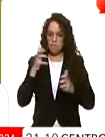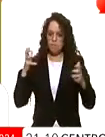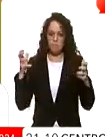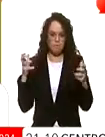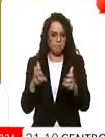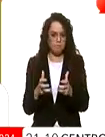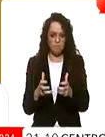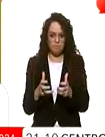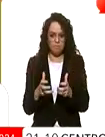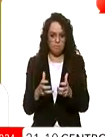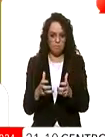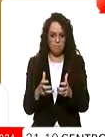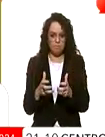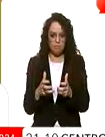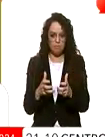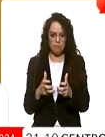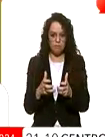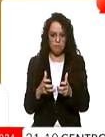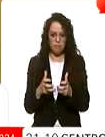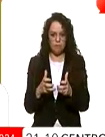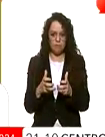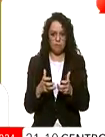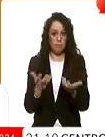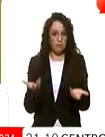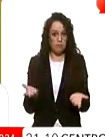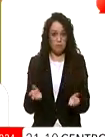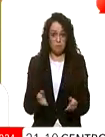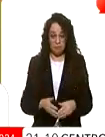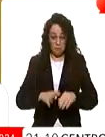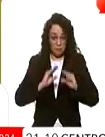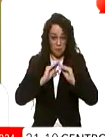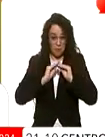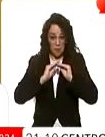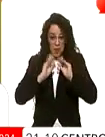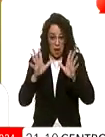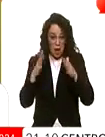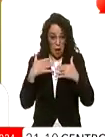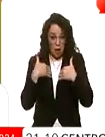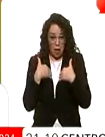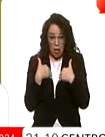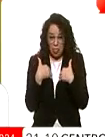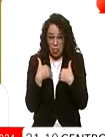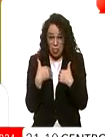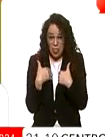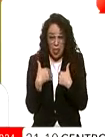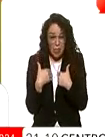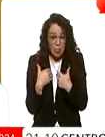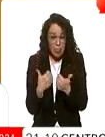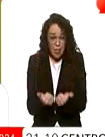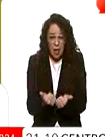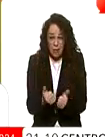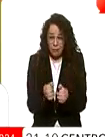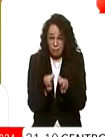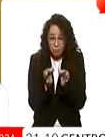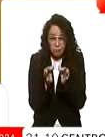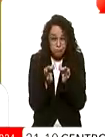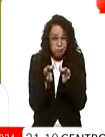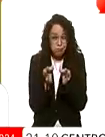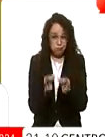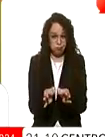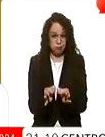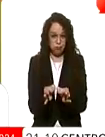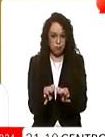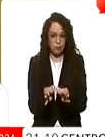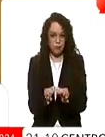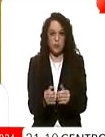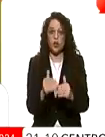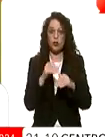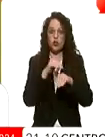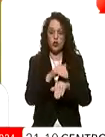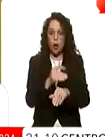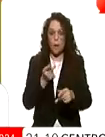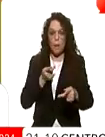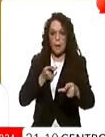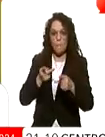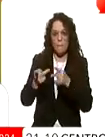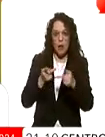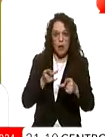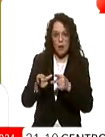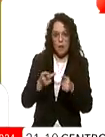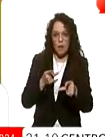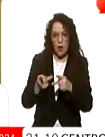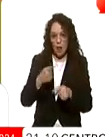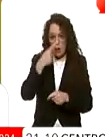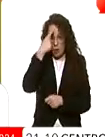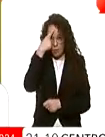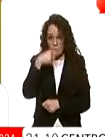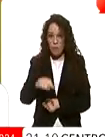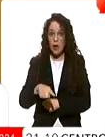impugnado. Más claro, ni el agua. Y eso significaba que los actos vinculados con el desarrollo y organización del proceso electoral,